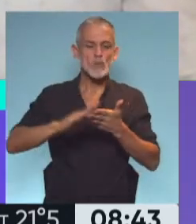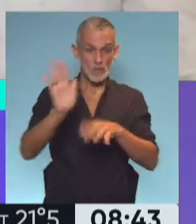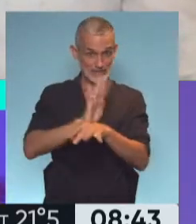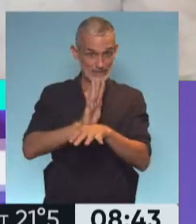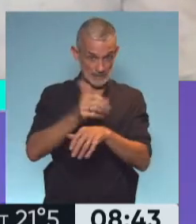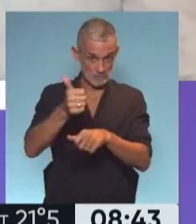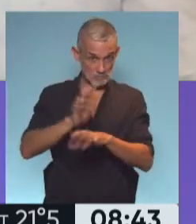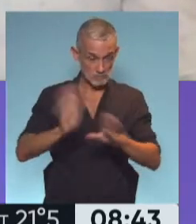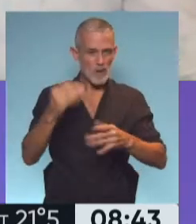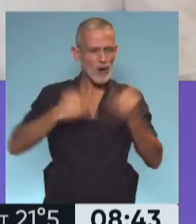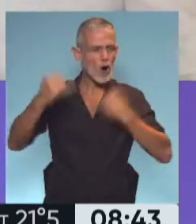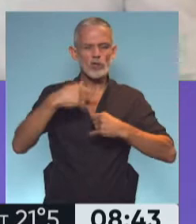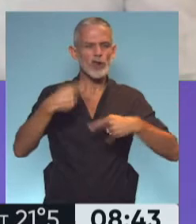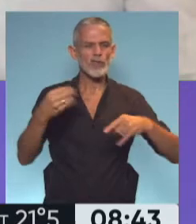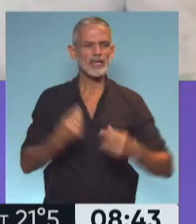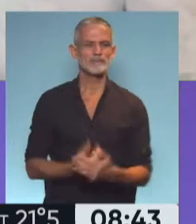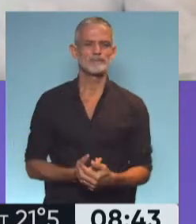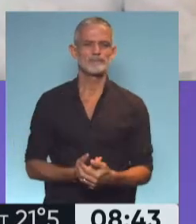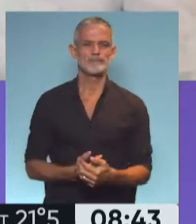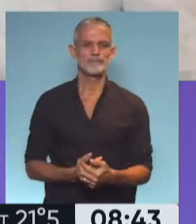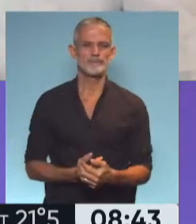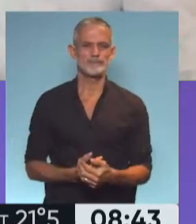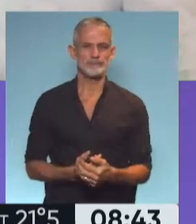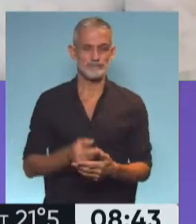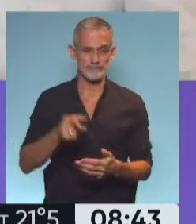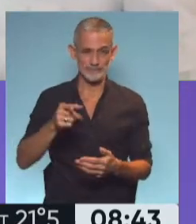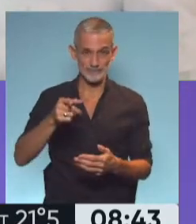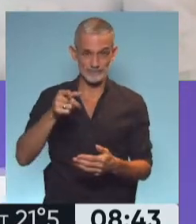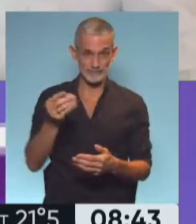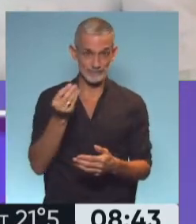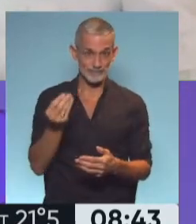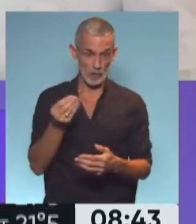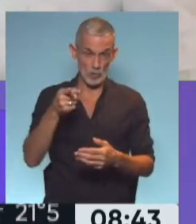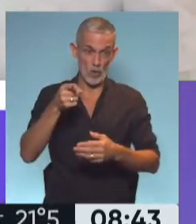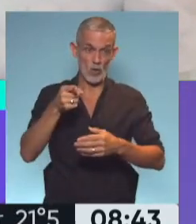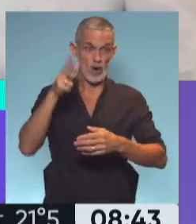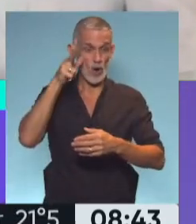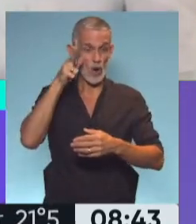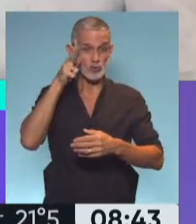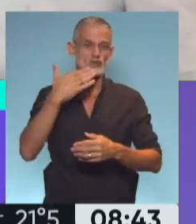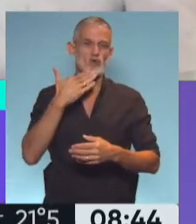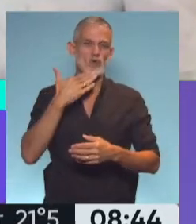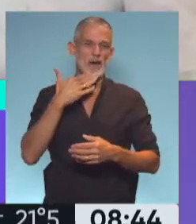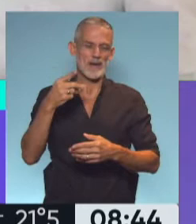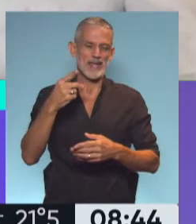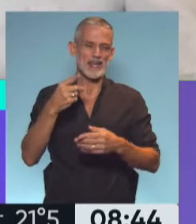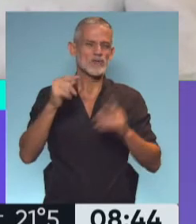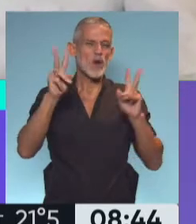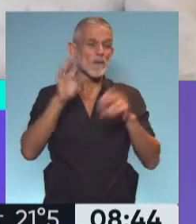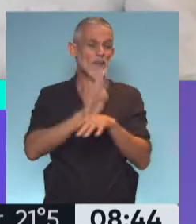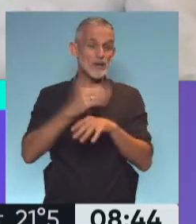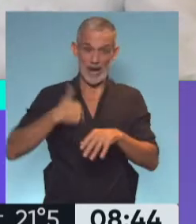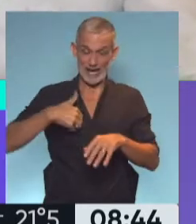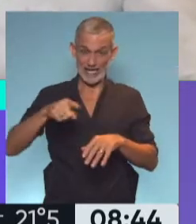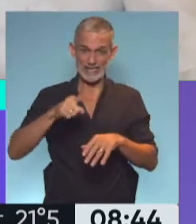¿te parece? A ver, contanos de qué se trata, Alejo. Hablamos de un estreno para este 8 de abril. Tiene que ver con una película